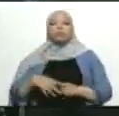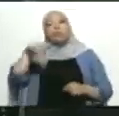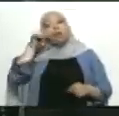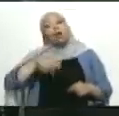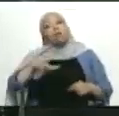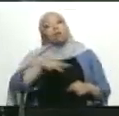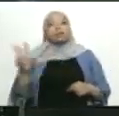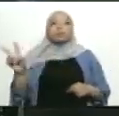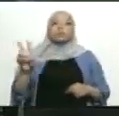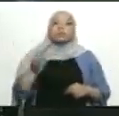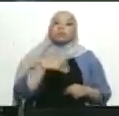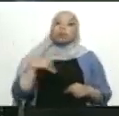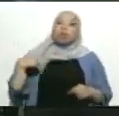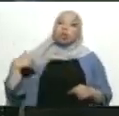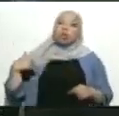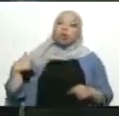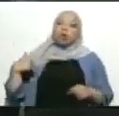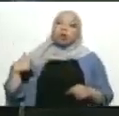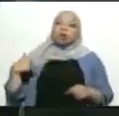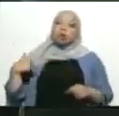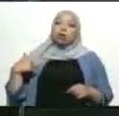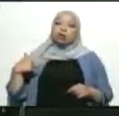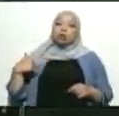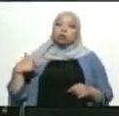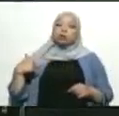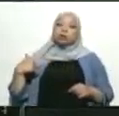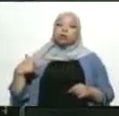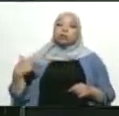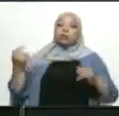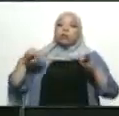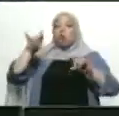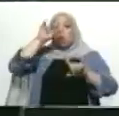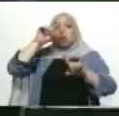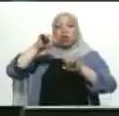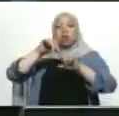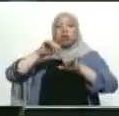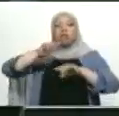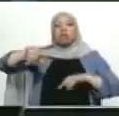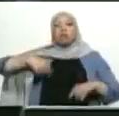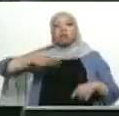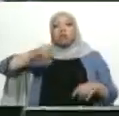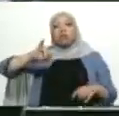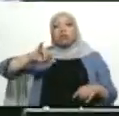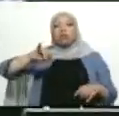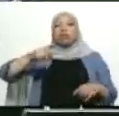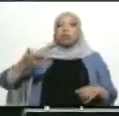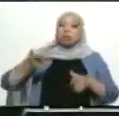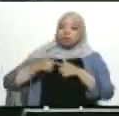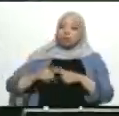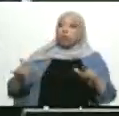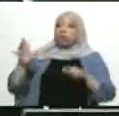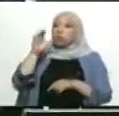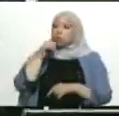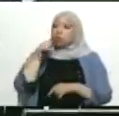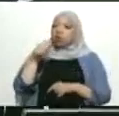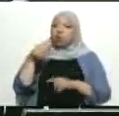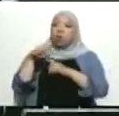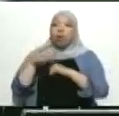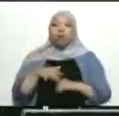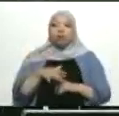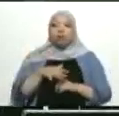Venezuela quiere y se enfoca en un objetivo, no existe imperio, no existe